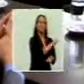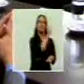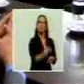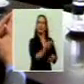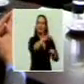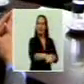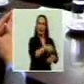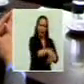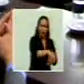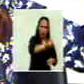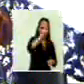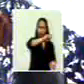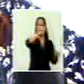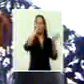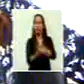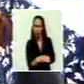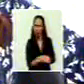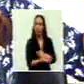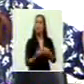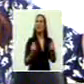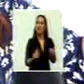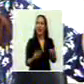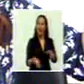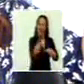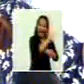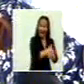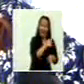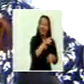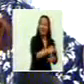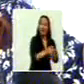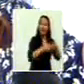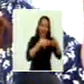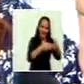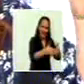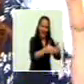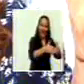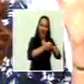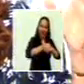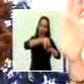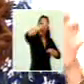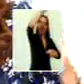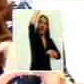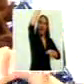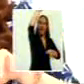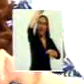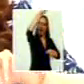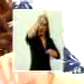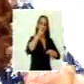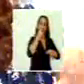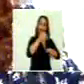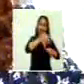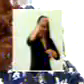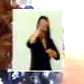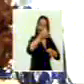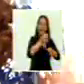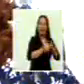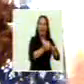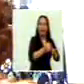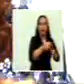reconvirtió. pasó de construir mástiles para veleros a los